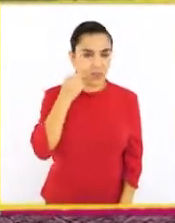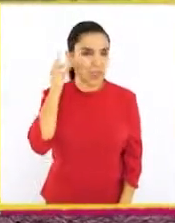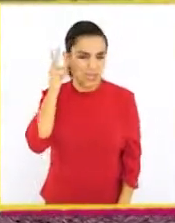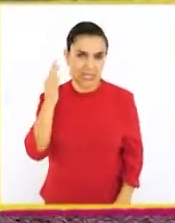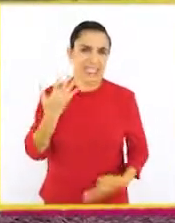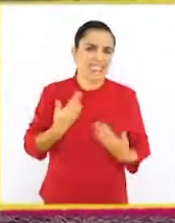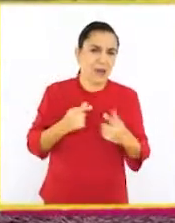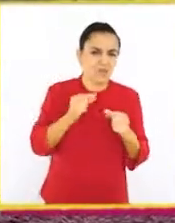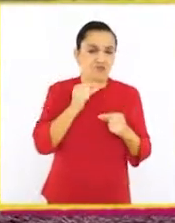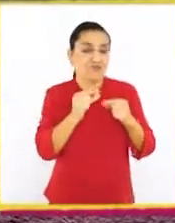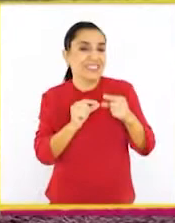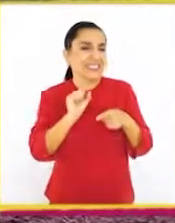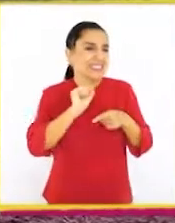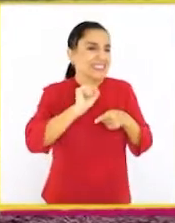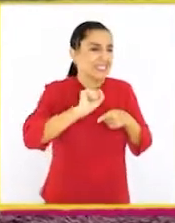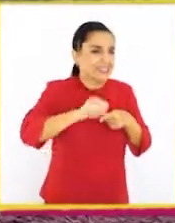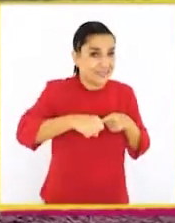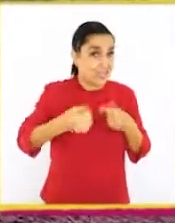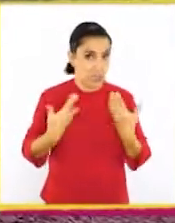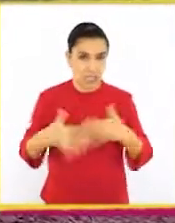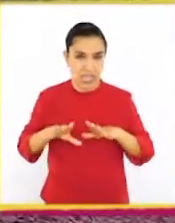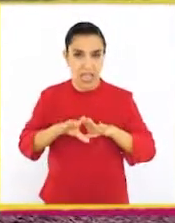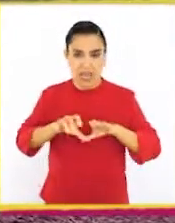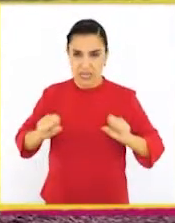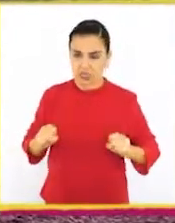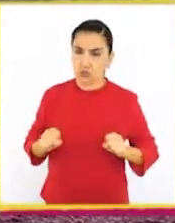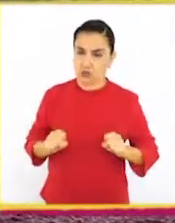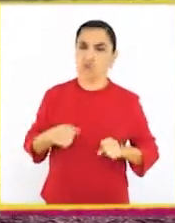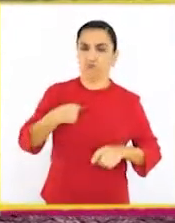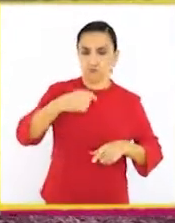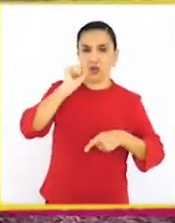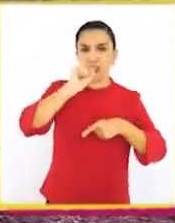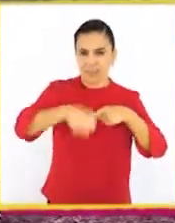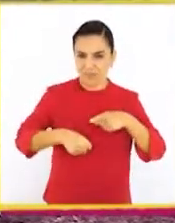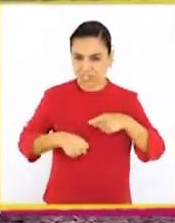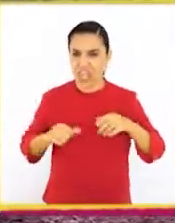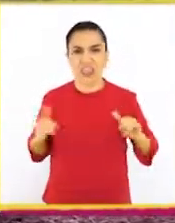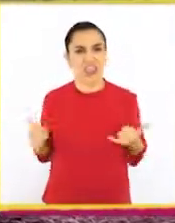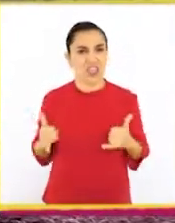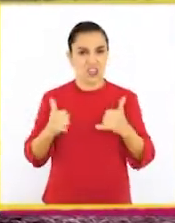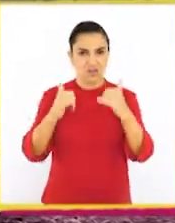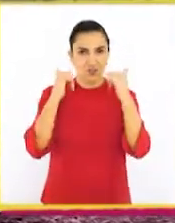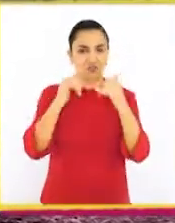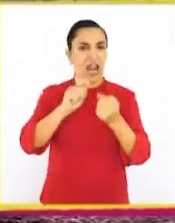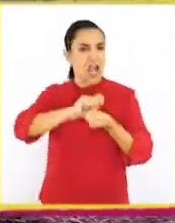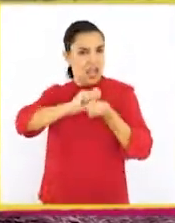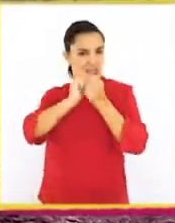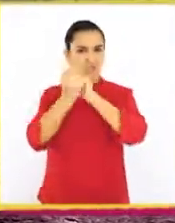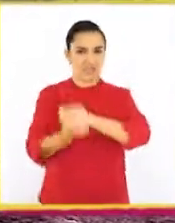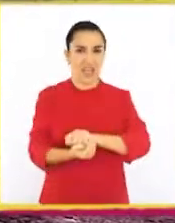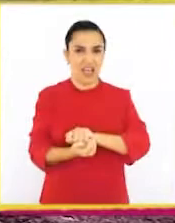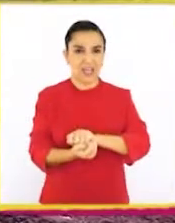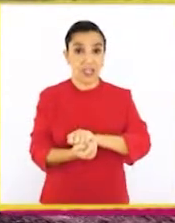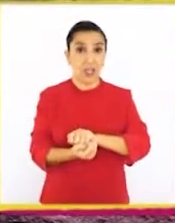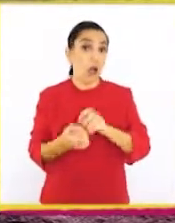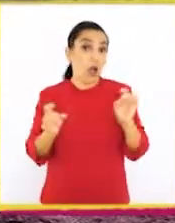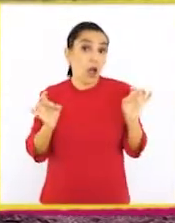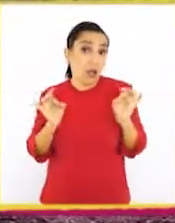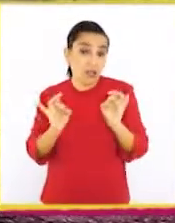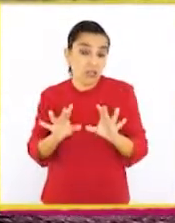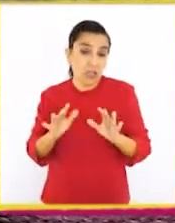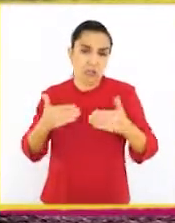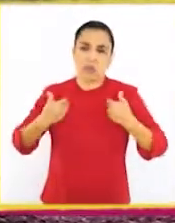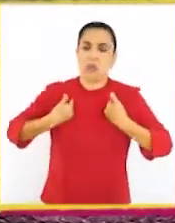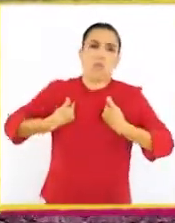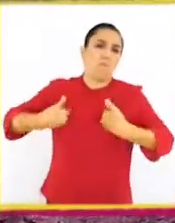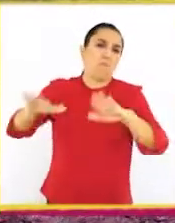me voy convenciendo. Y de hecho, creo que ya estoy listo. Me convencieron de que hay que disfrutar y adaptarse. Así